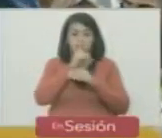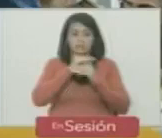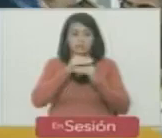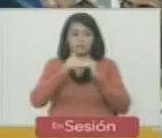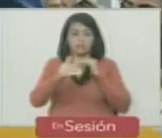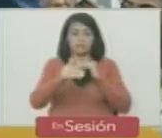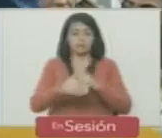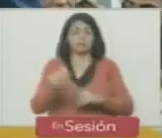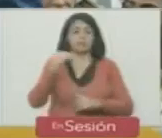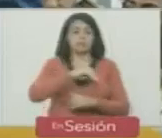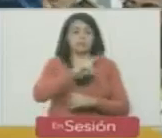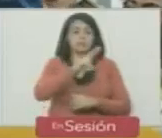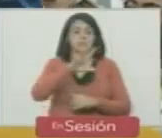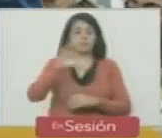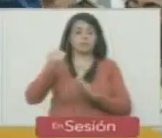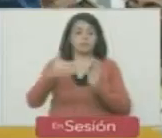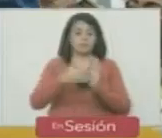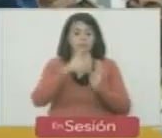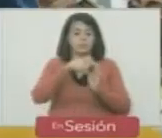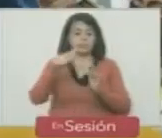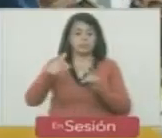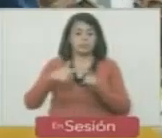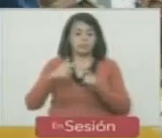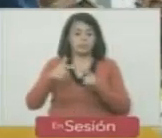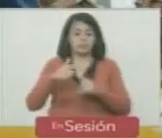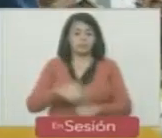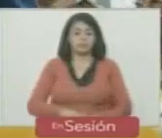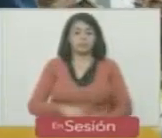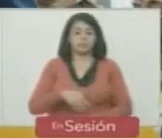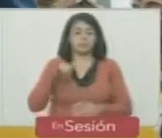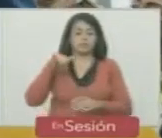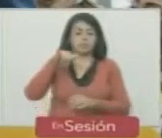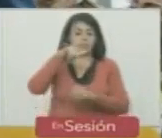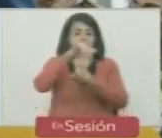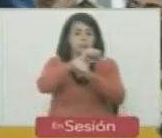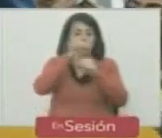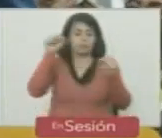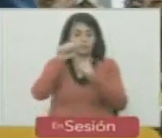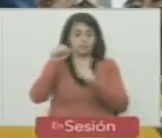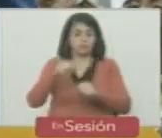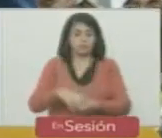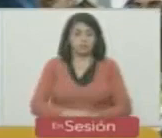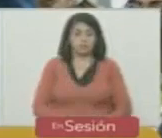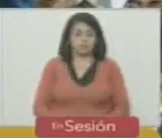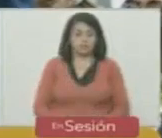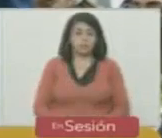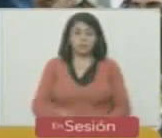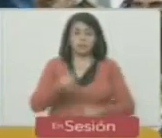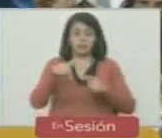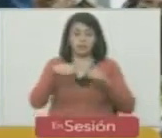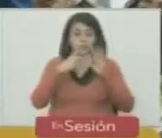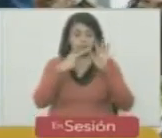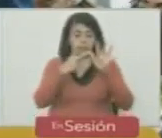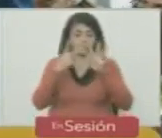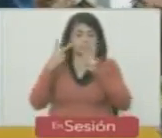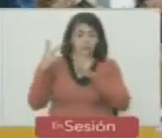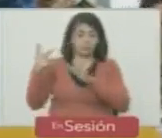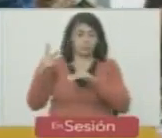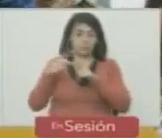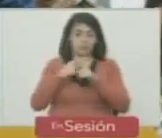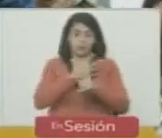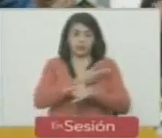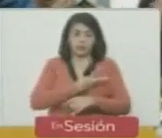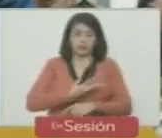las más de 250.000 víctimas que dejara las bombas atómicas de Hiroshima y Nagasaki en este 77